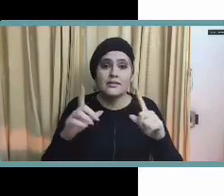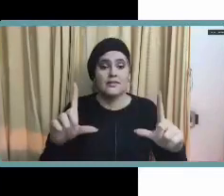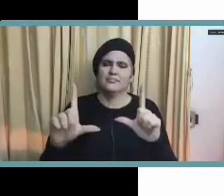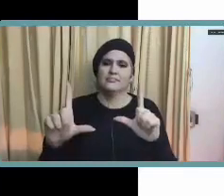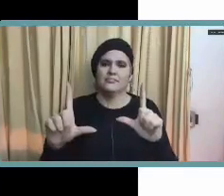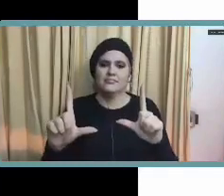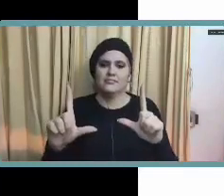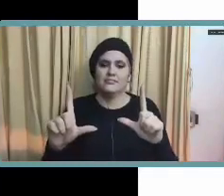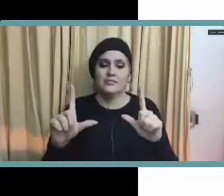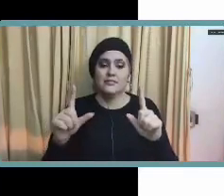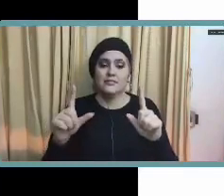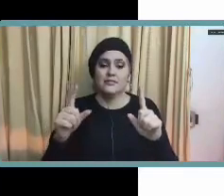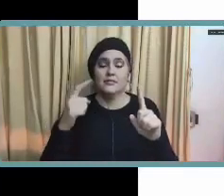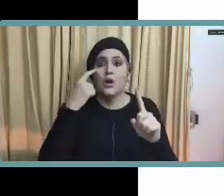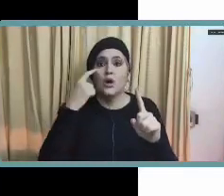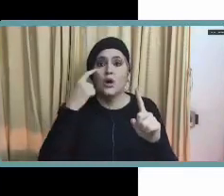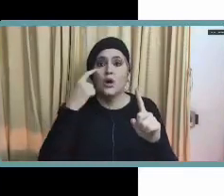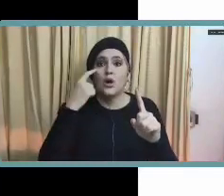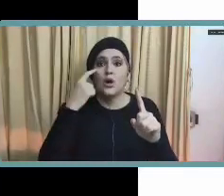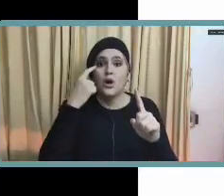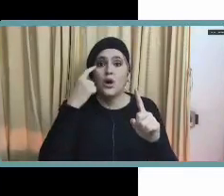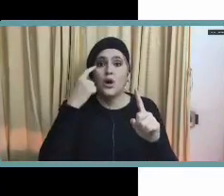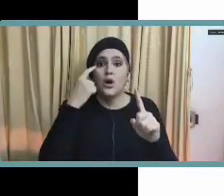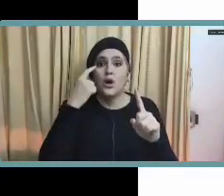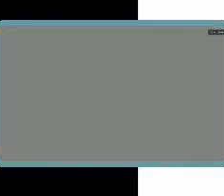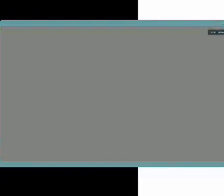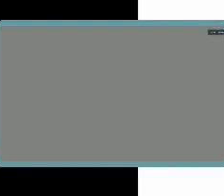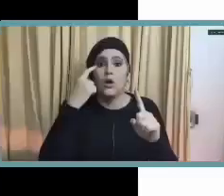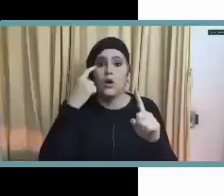niño, donde lo dibuja hacia dónde está viendo el niño,